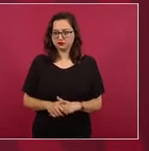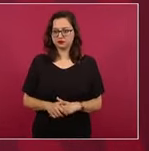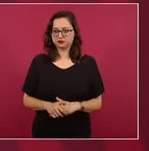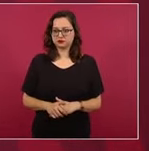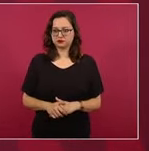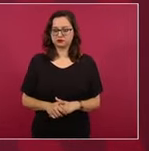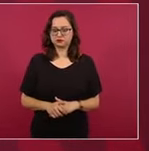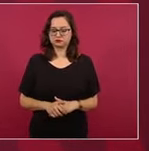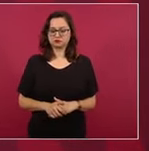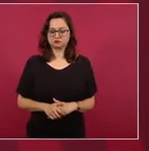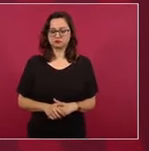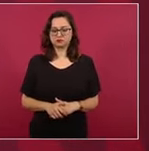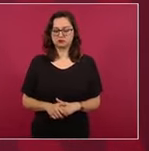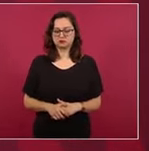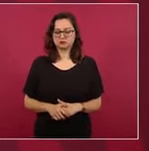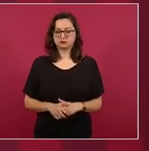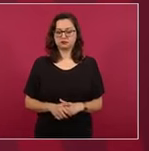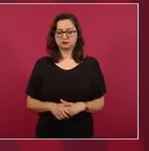que